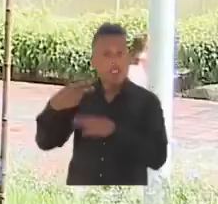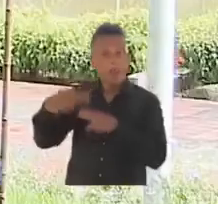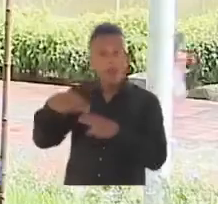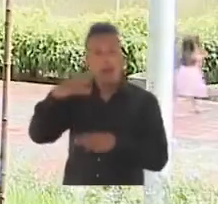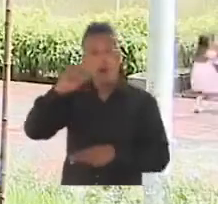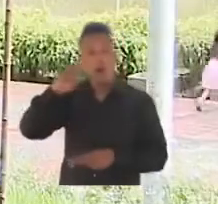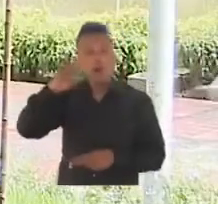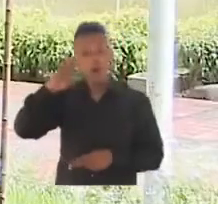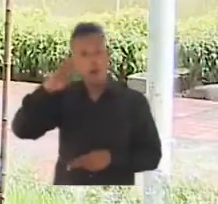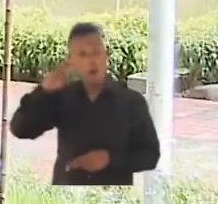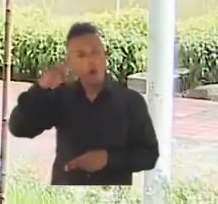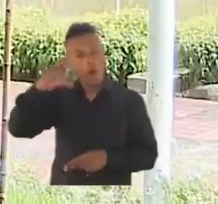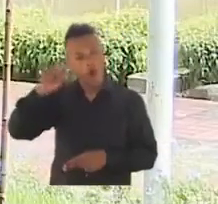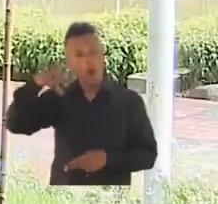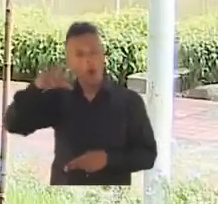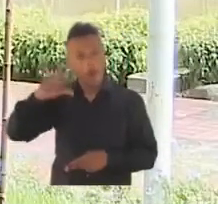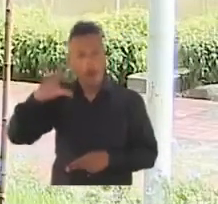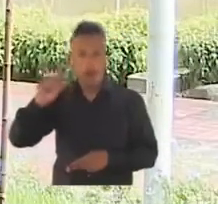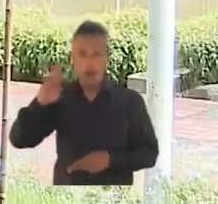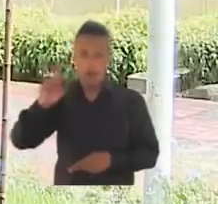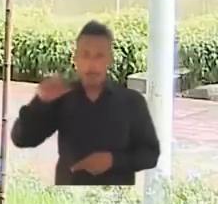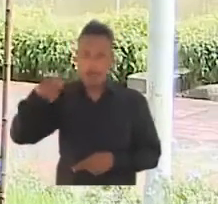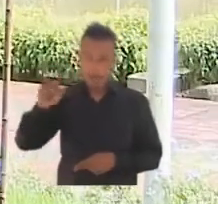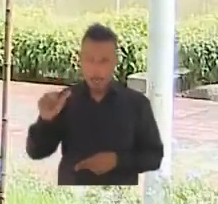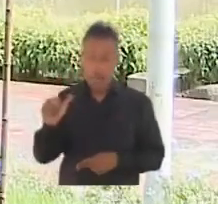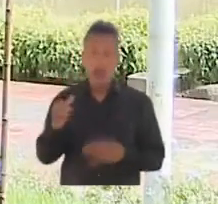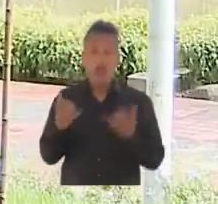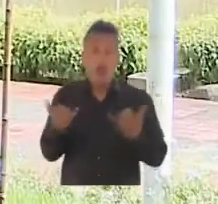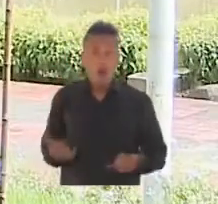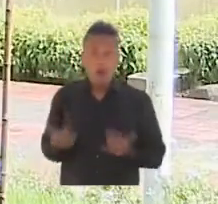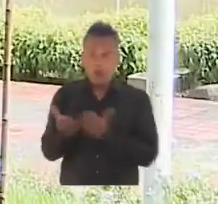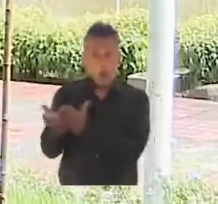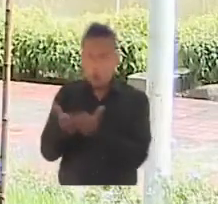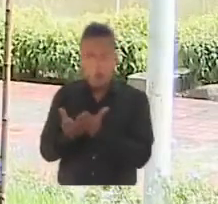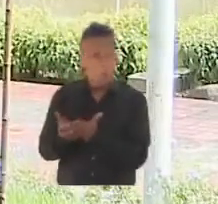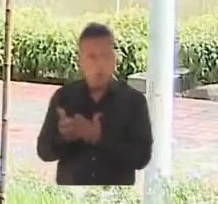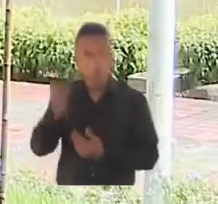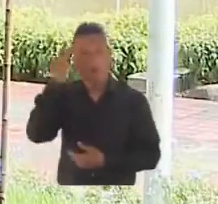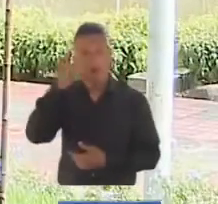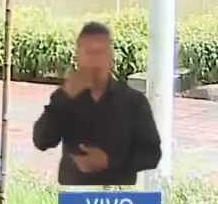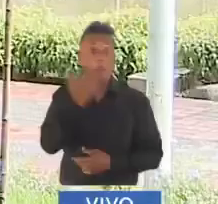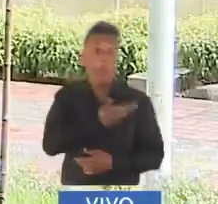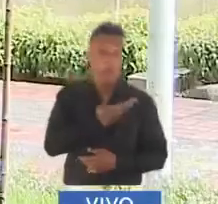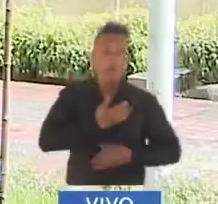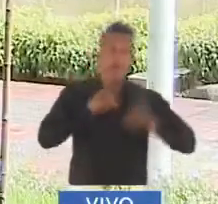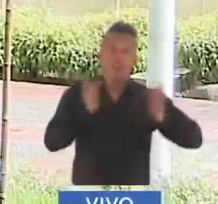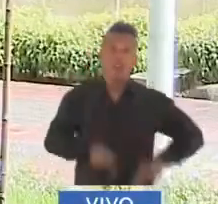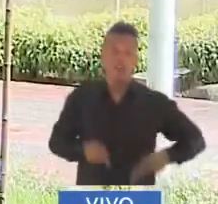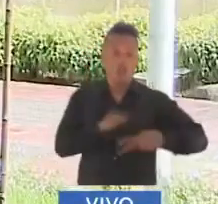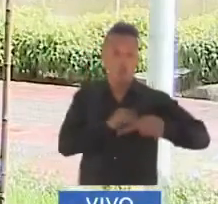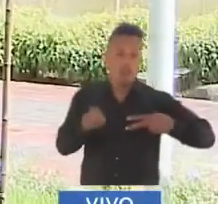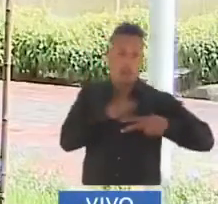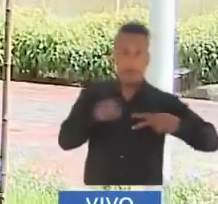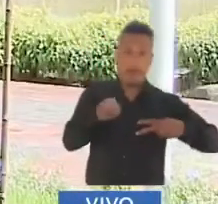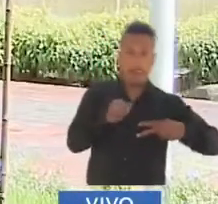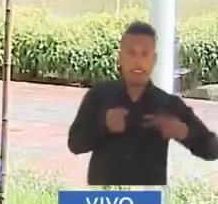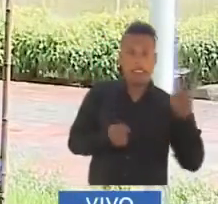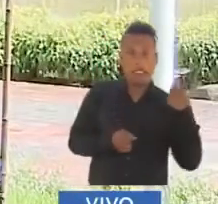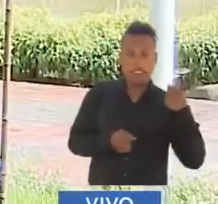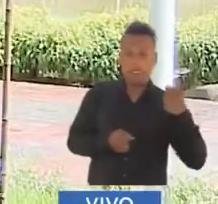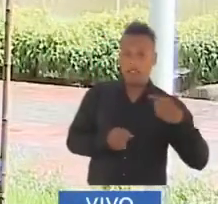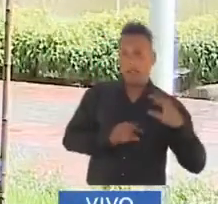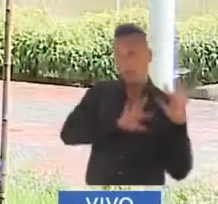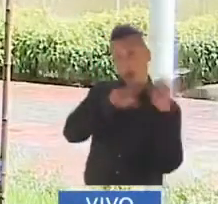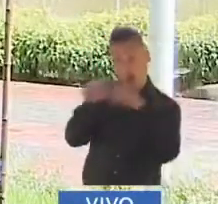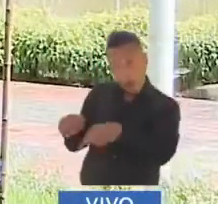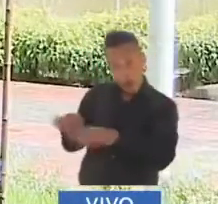estudiar. ¿Por qué? Porque los padres decidieron desde hace dos semanas que sus hijos no volverían a clases hasta que el colegio no